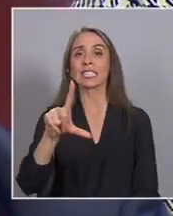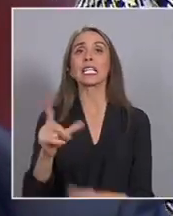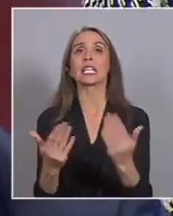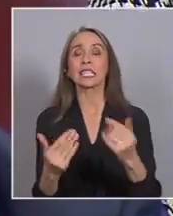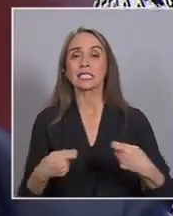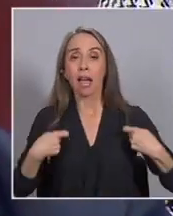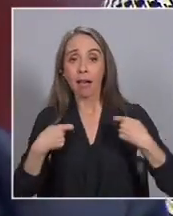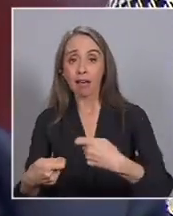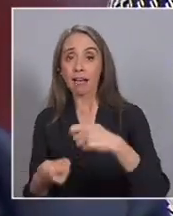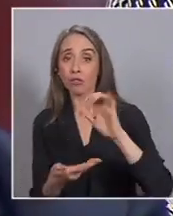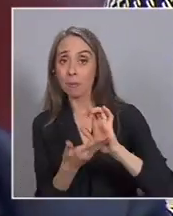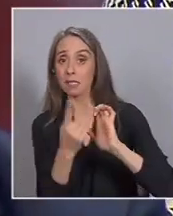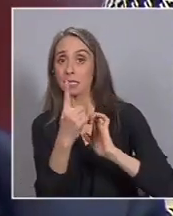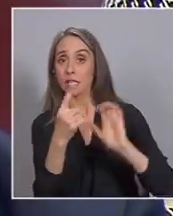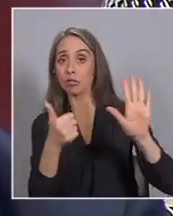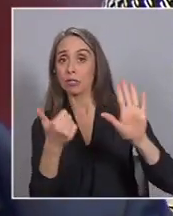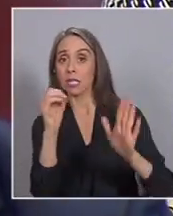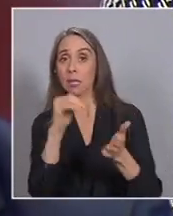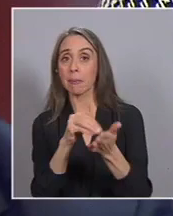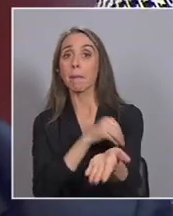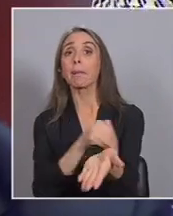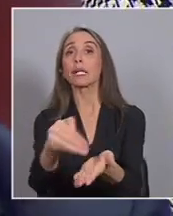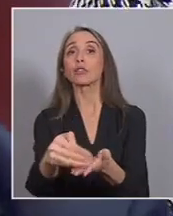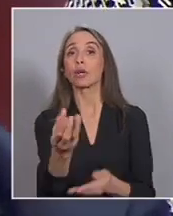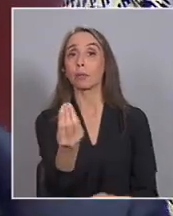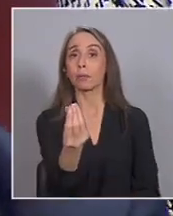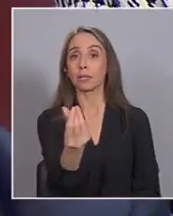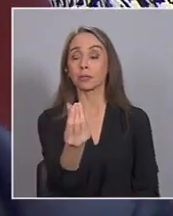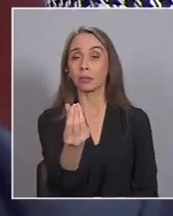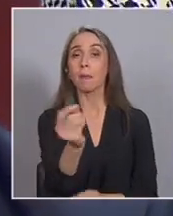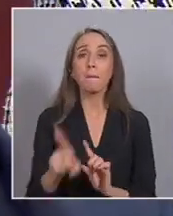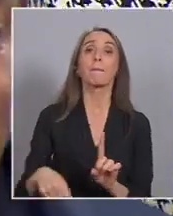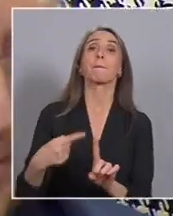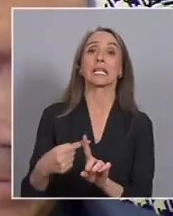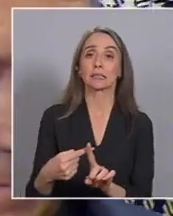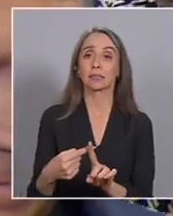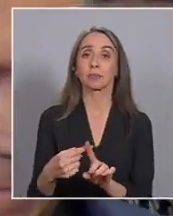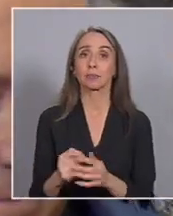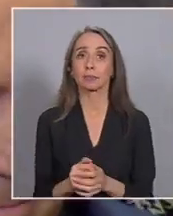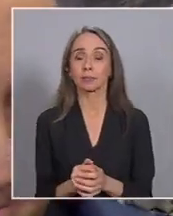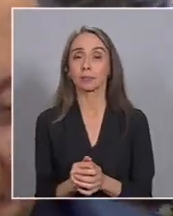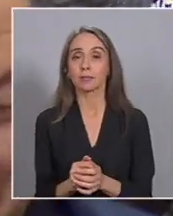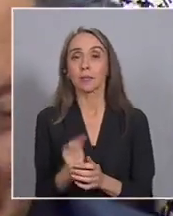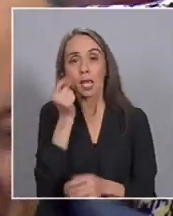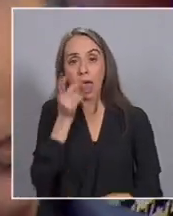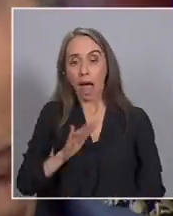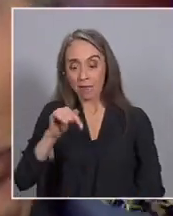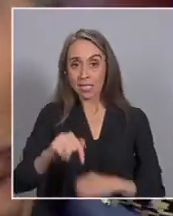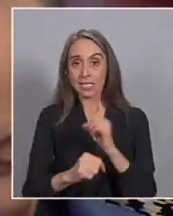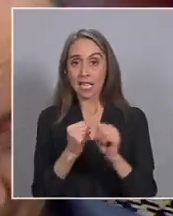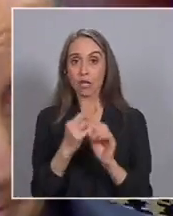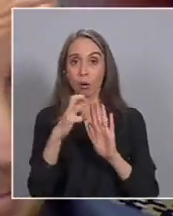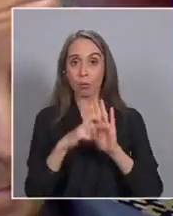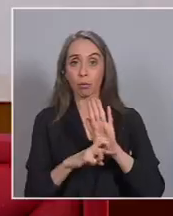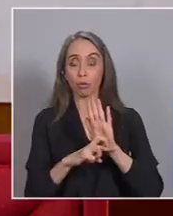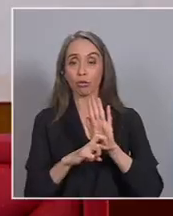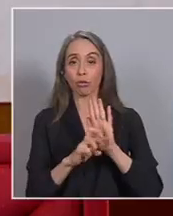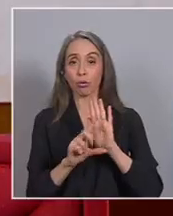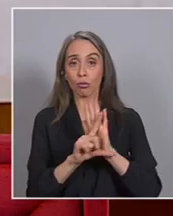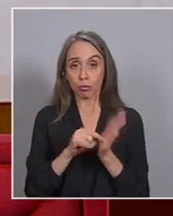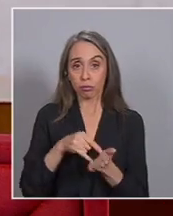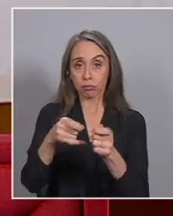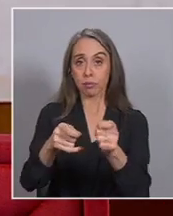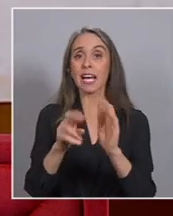significan una inversión de 160 mil millones de pesos. Y adicionalmente, en abril de este año presentamos un proyecto